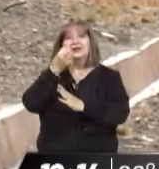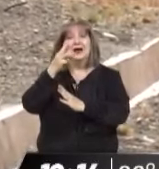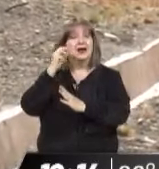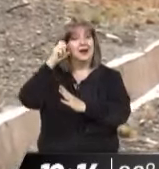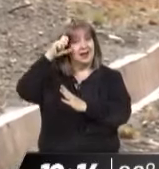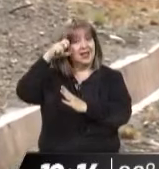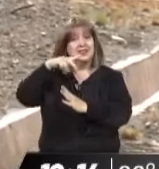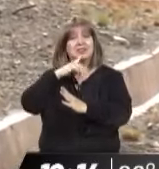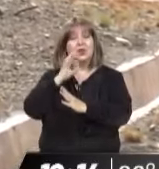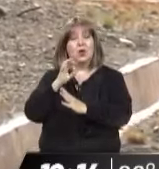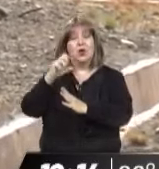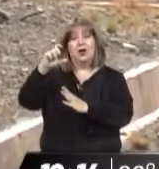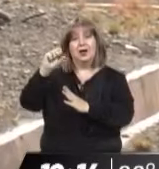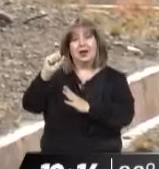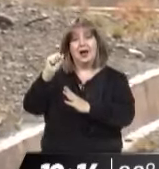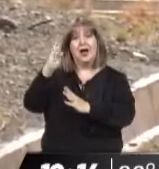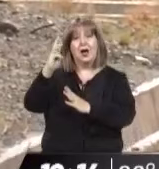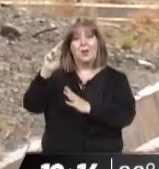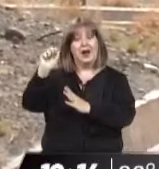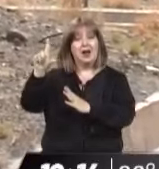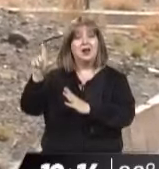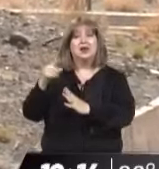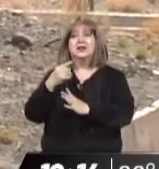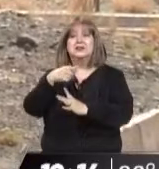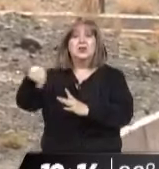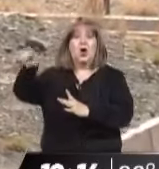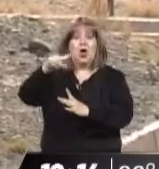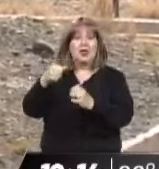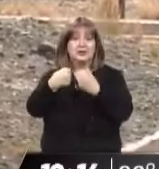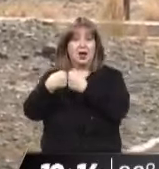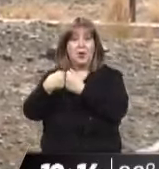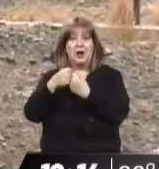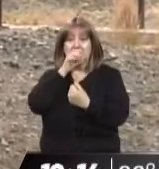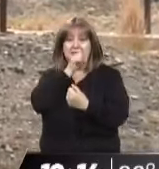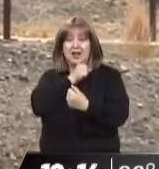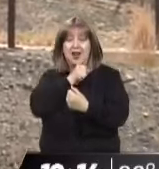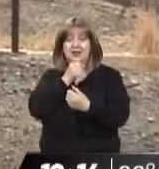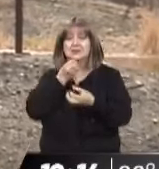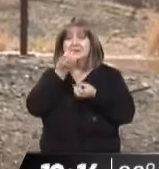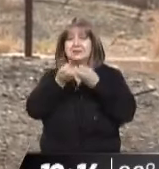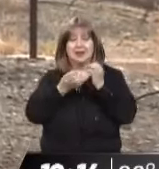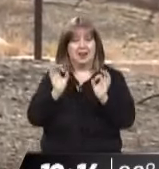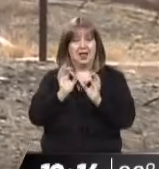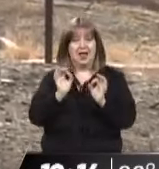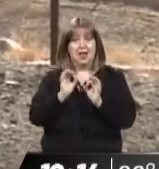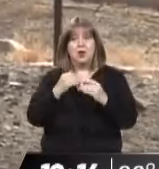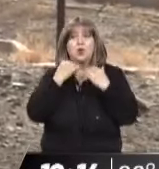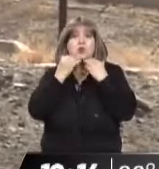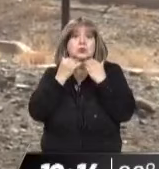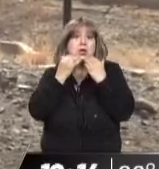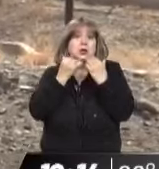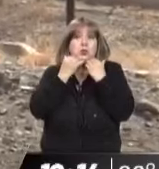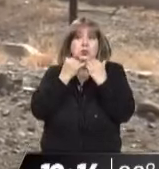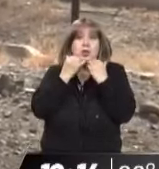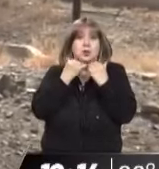que no puede decir qué pasó, y es lo que ha motivado que la fiscalía profundice las investigaciones y que cada hipótesis